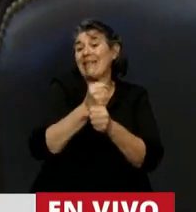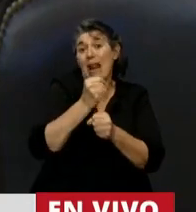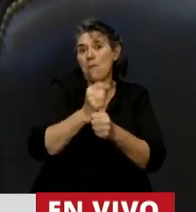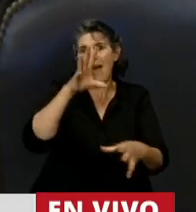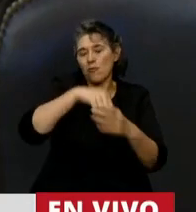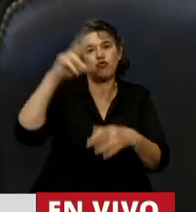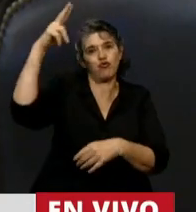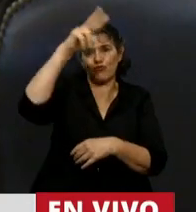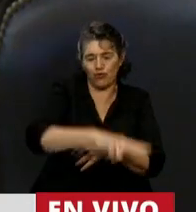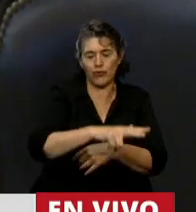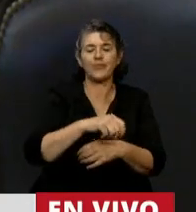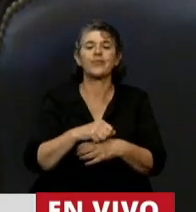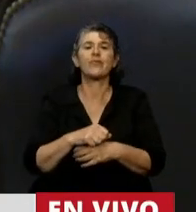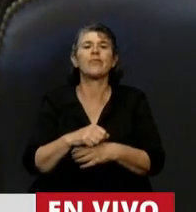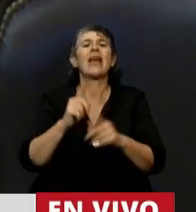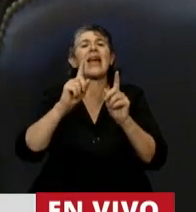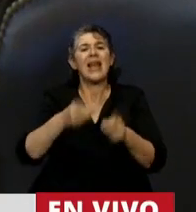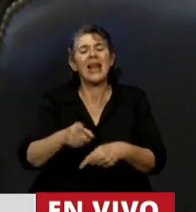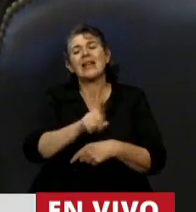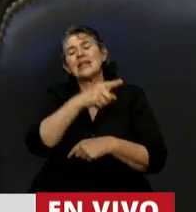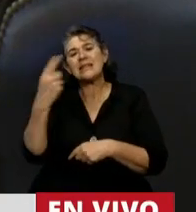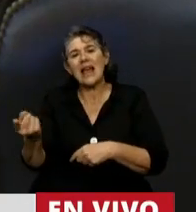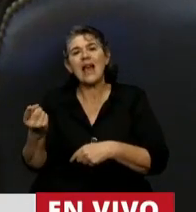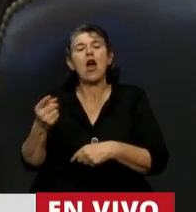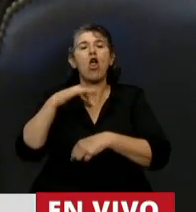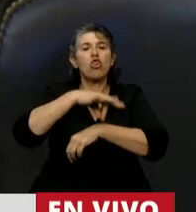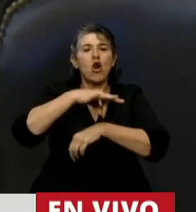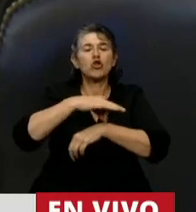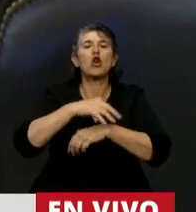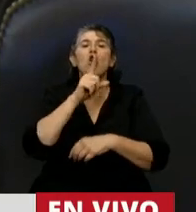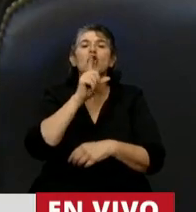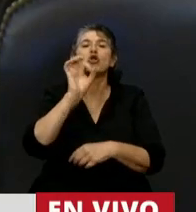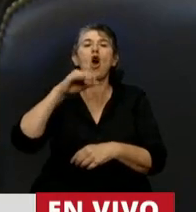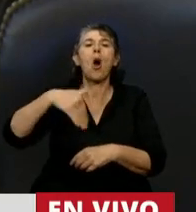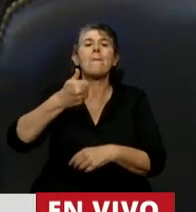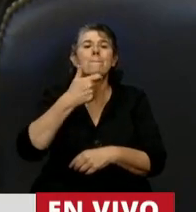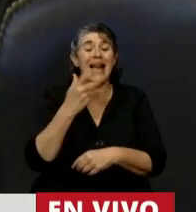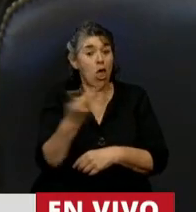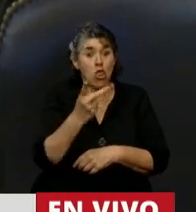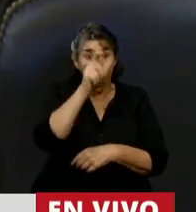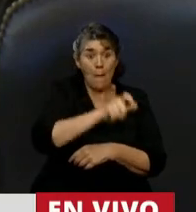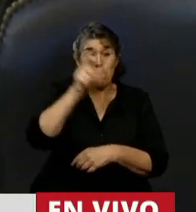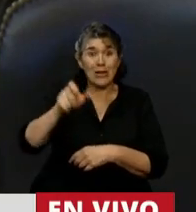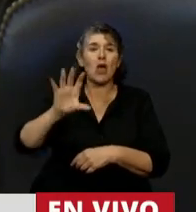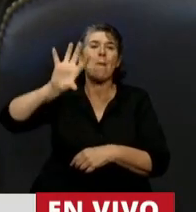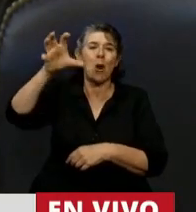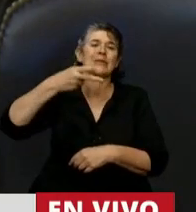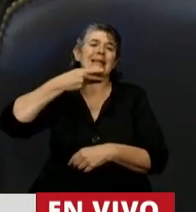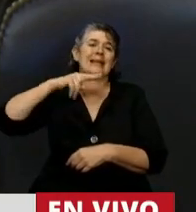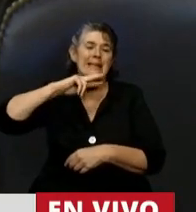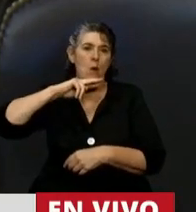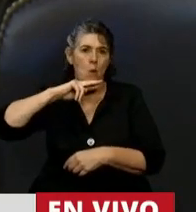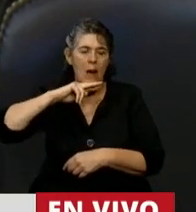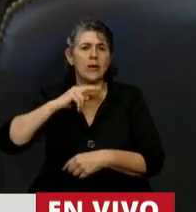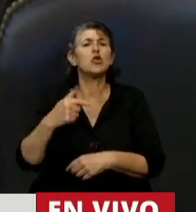así también al doctor Daniel Tomás, referentes ambos de la cultura sanjuanina. En esto, nosotros, yo